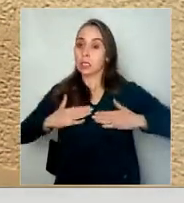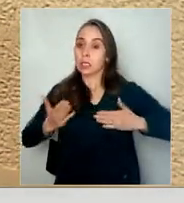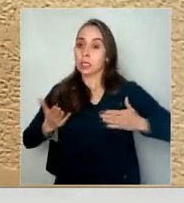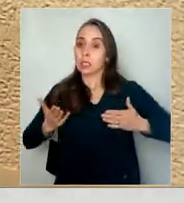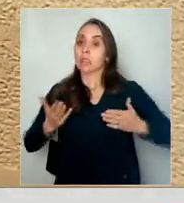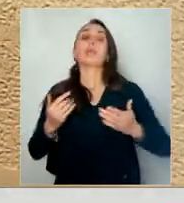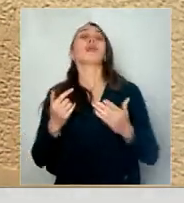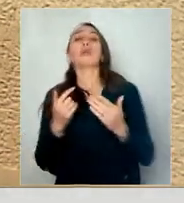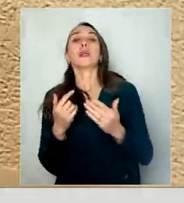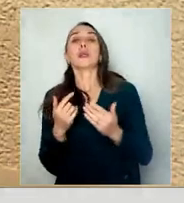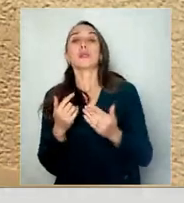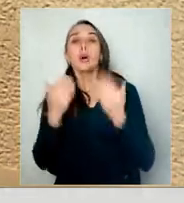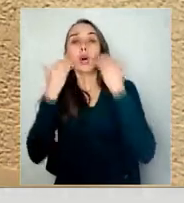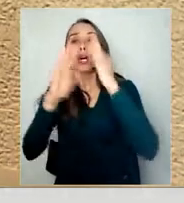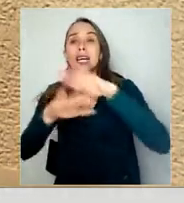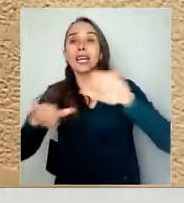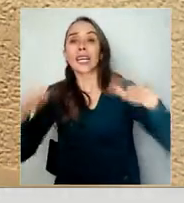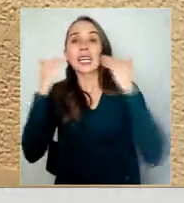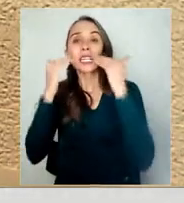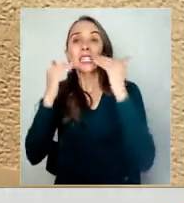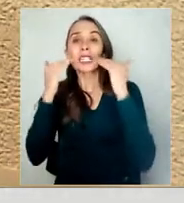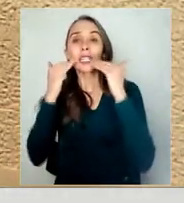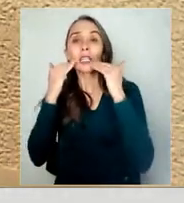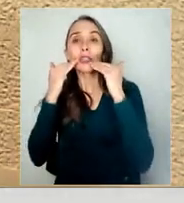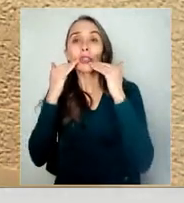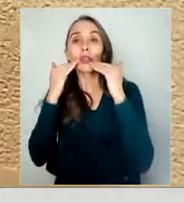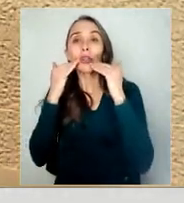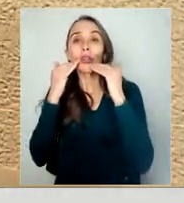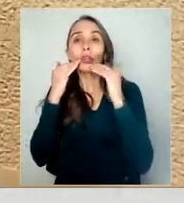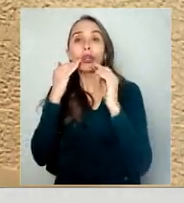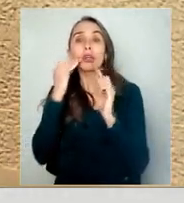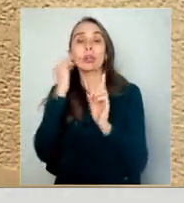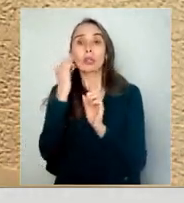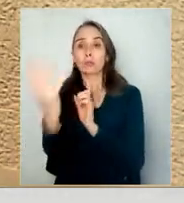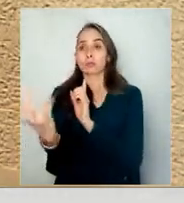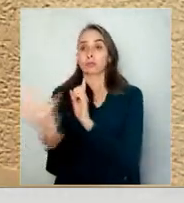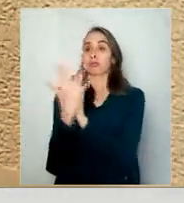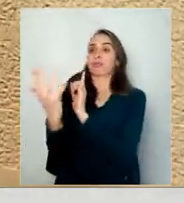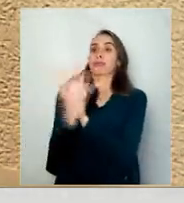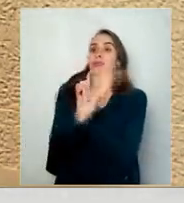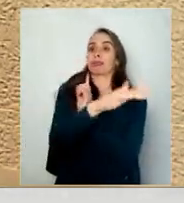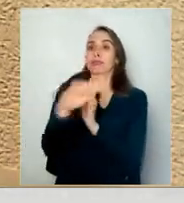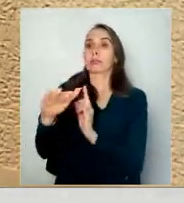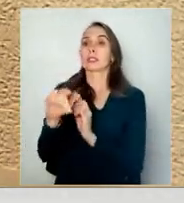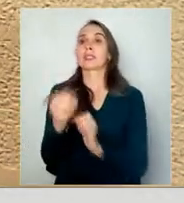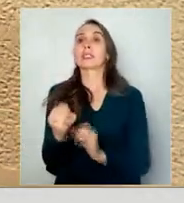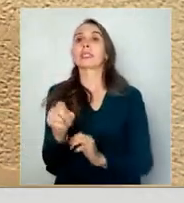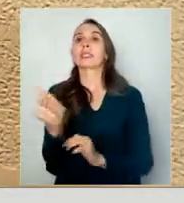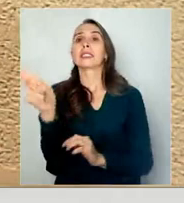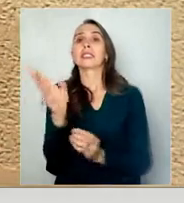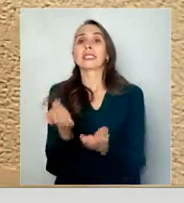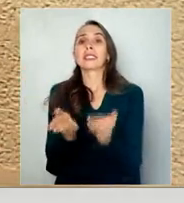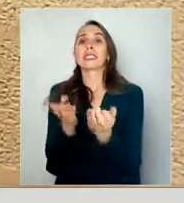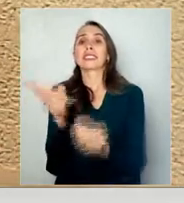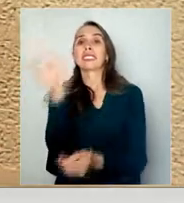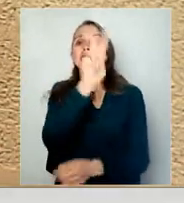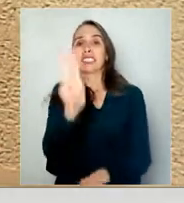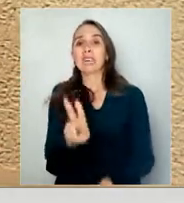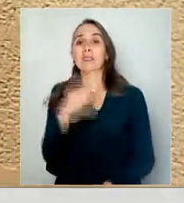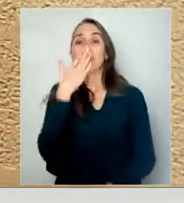expuestos los niños verdad a reunirse con ellas constantemente por lo mismo el servicio debería tomar cartas en el asunto